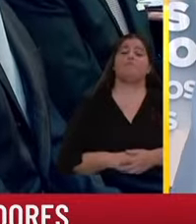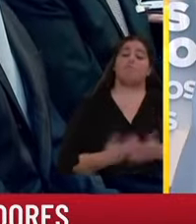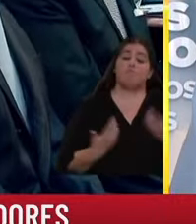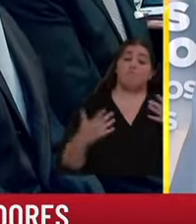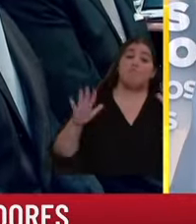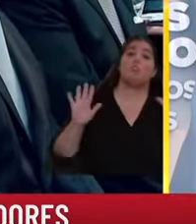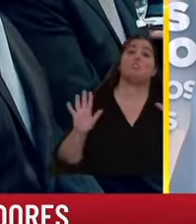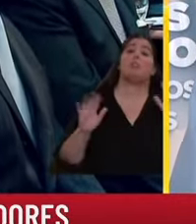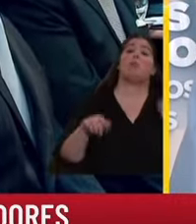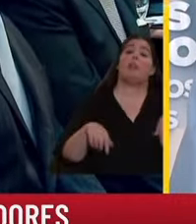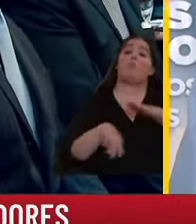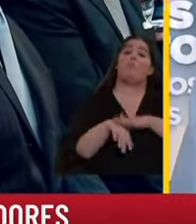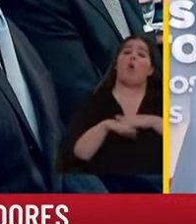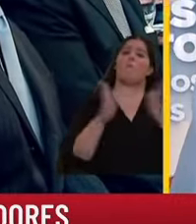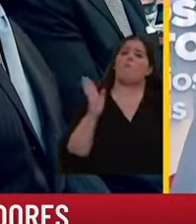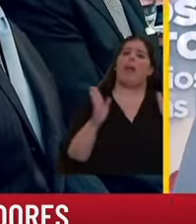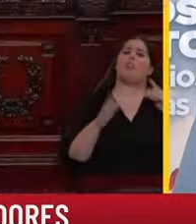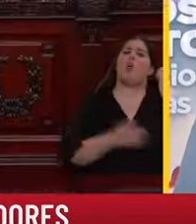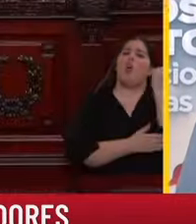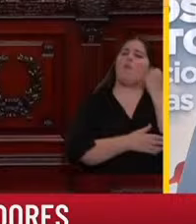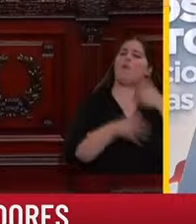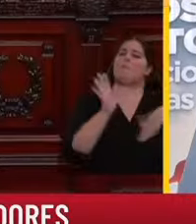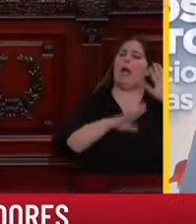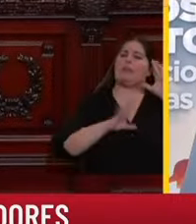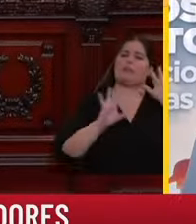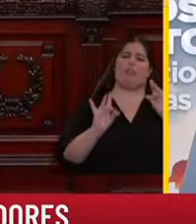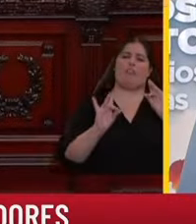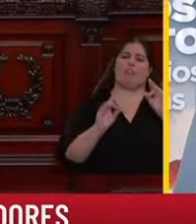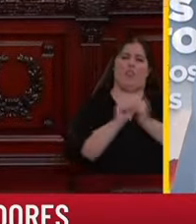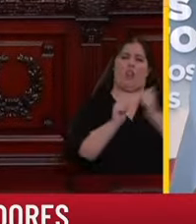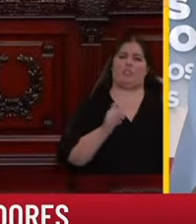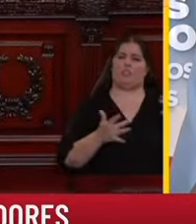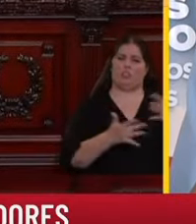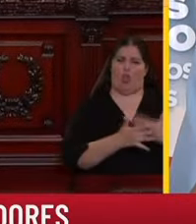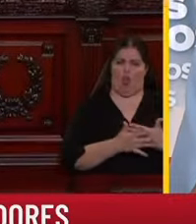Milei de abordar el tema narcotráfico en Rosario real?